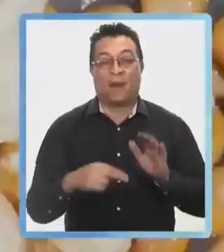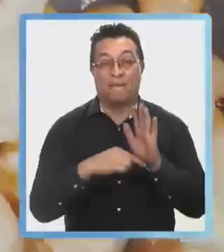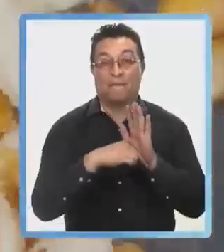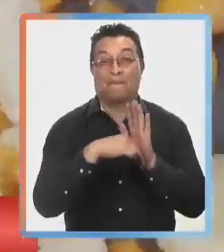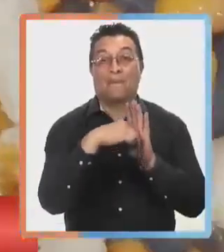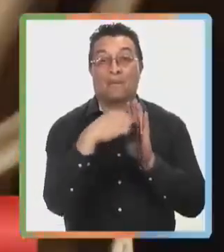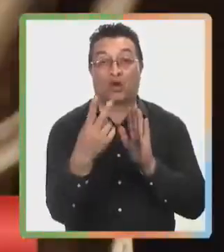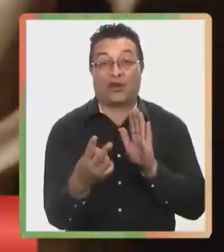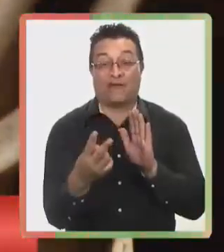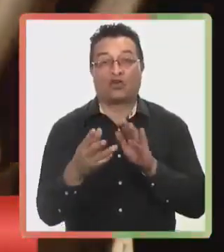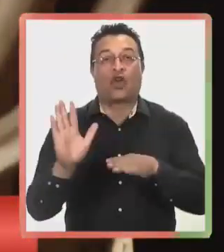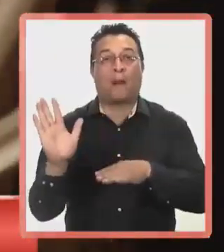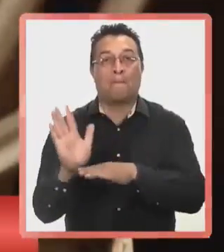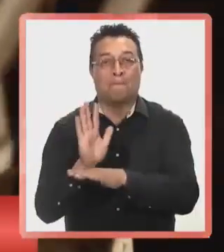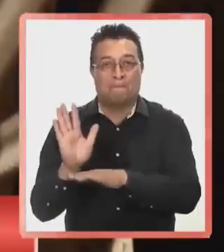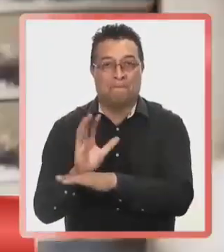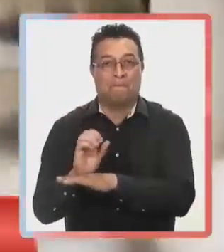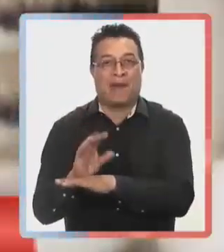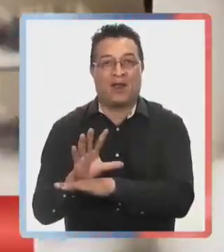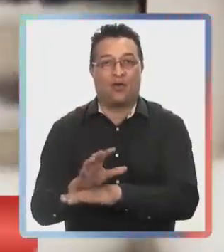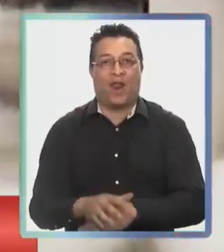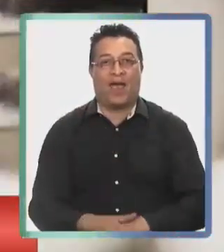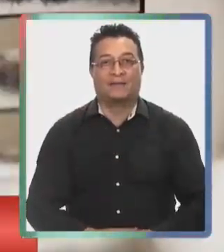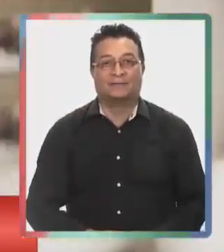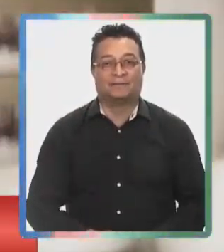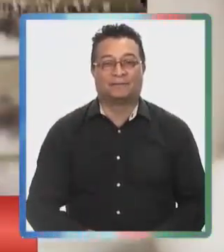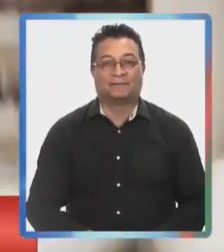Portavoz de película.